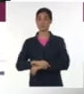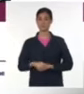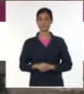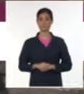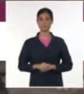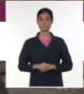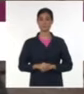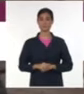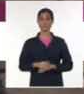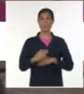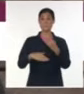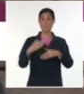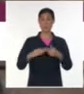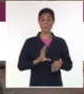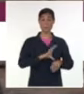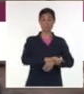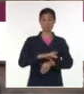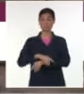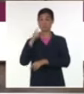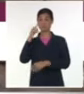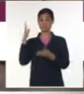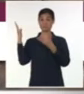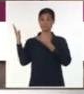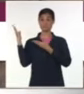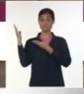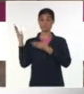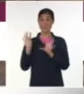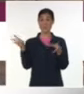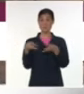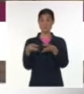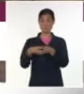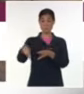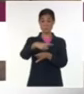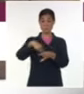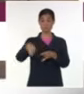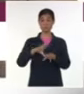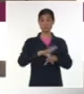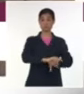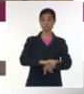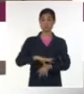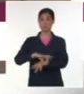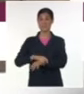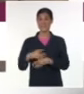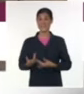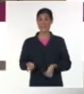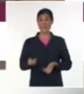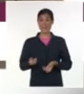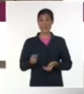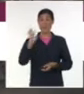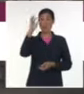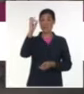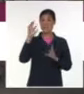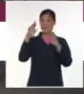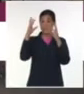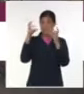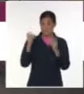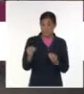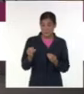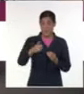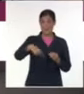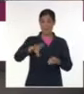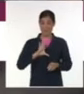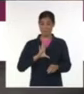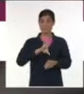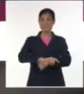y Exprisioneros y el Club de Prisioneros informaron que la cifra de retenidos incluye a una mujer y